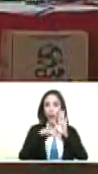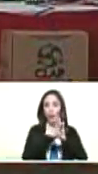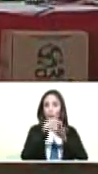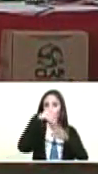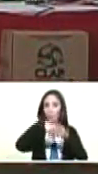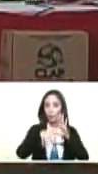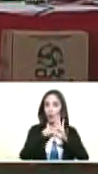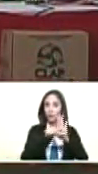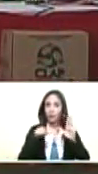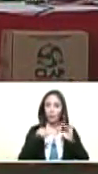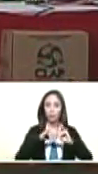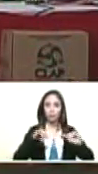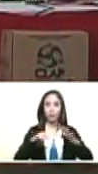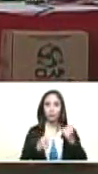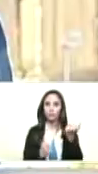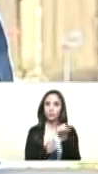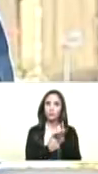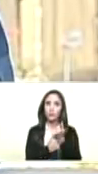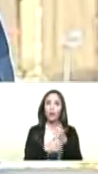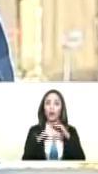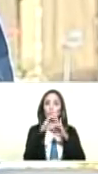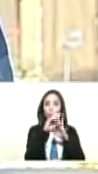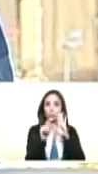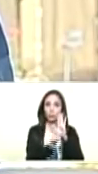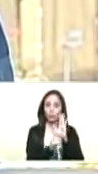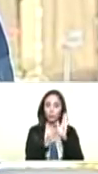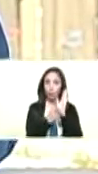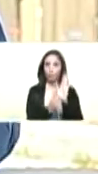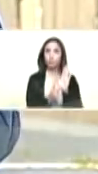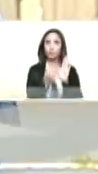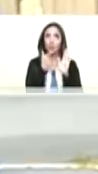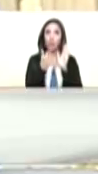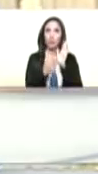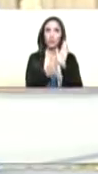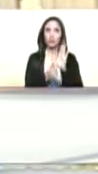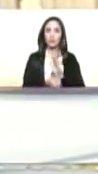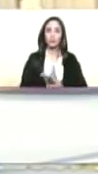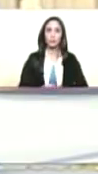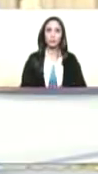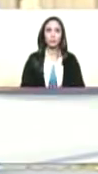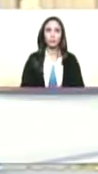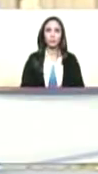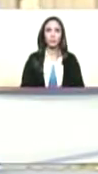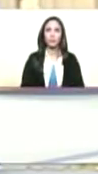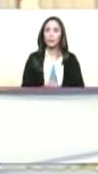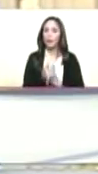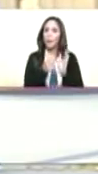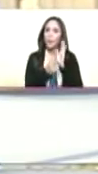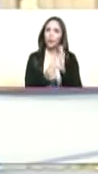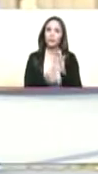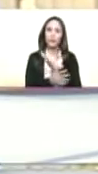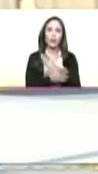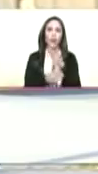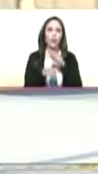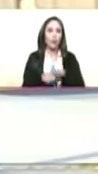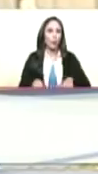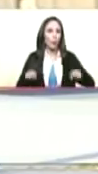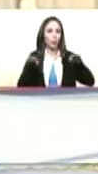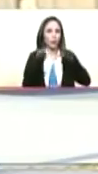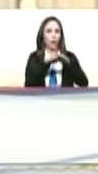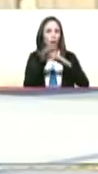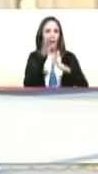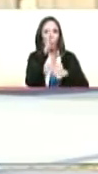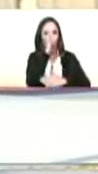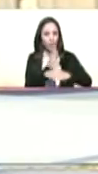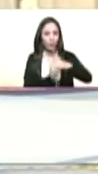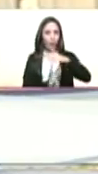Y es una ley con carácter constitucional, una guará. Los CLAP, que son la expresión de la igualdad, la solidaridad, la cooperación, el